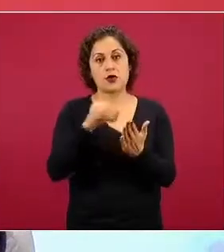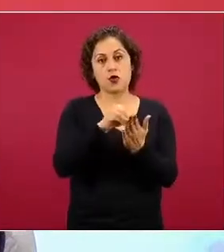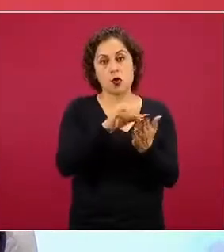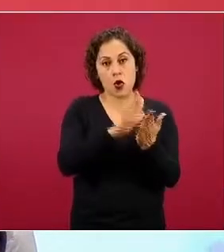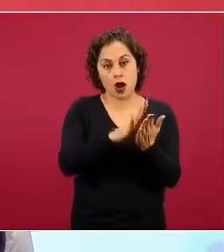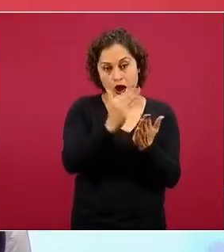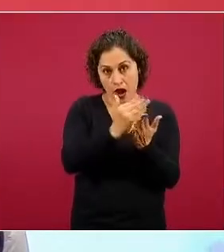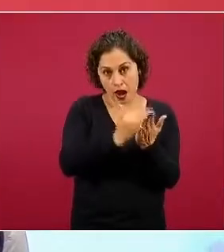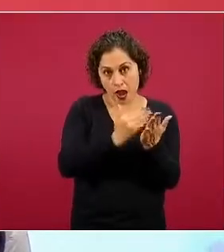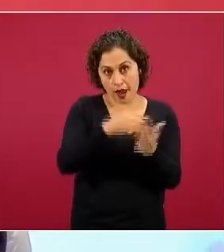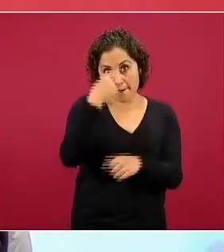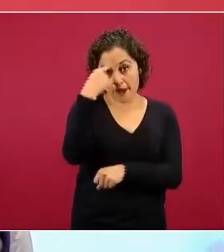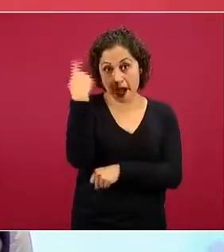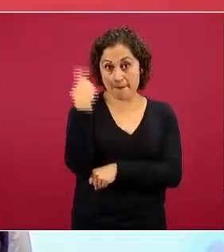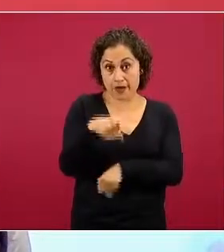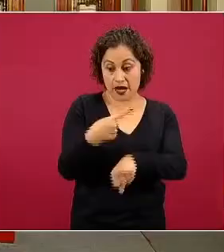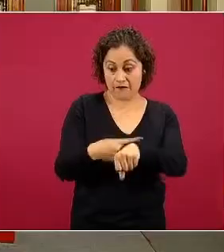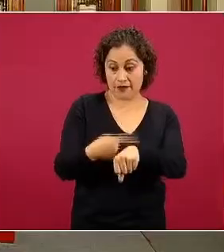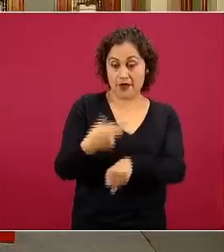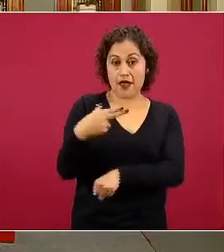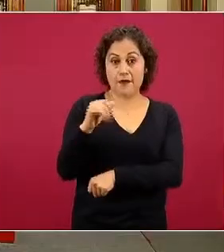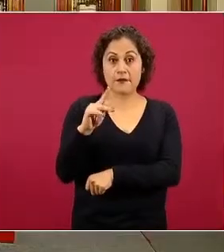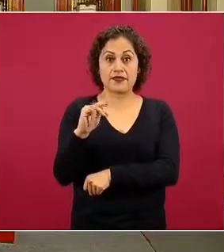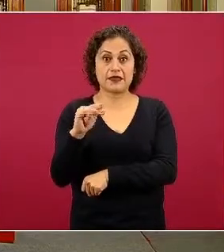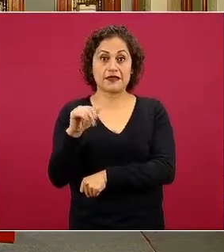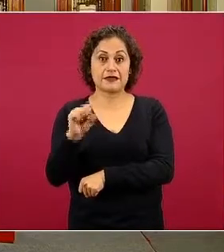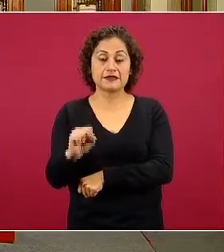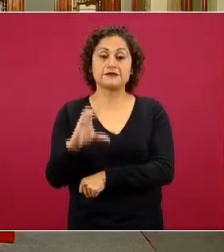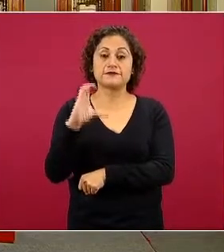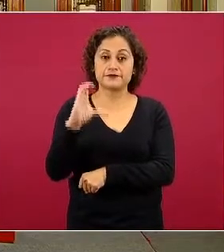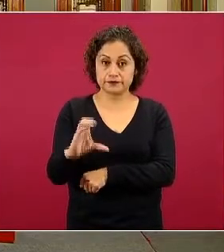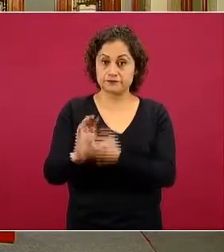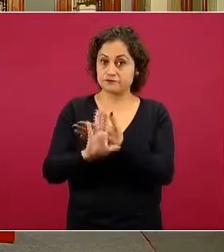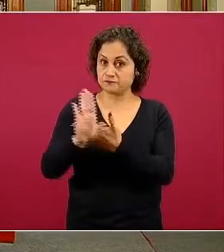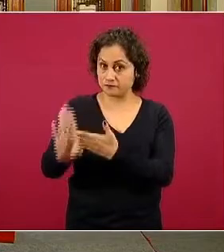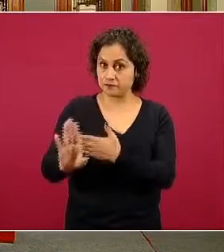la hepatitis C. La hepatitis C es curable, ahora es curable.